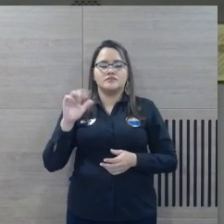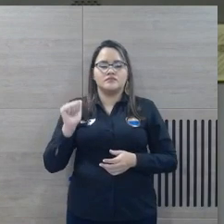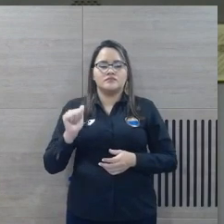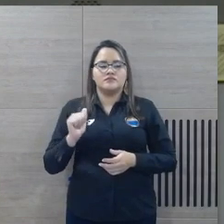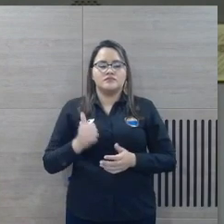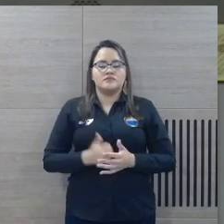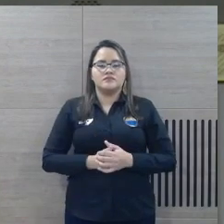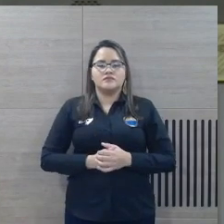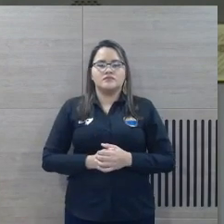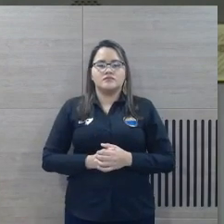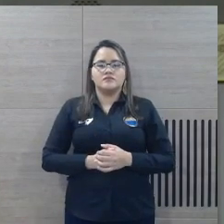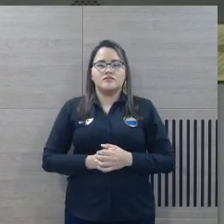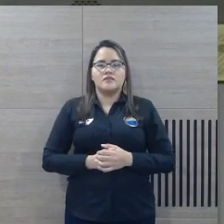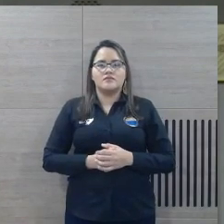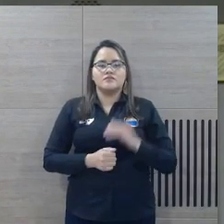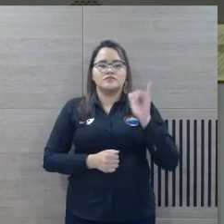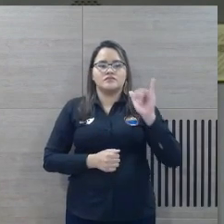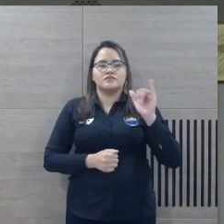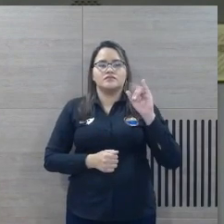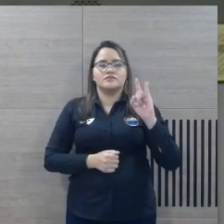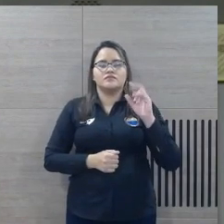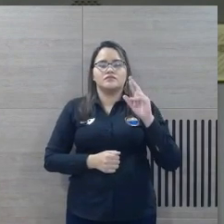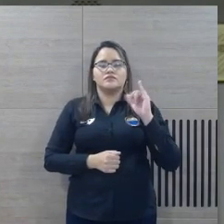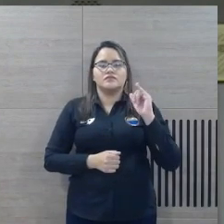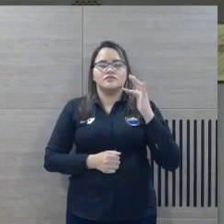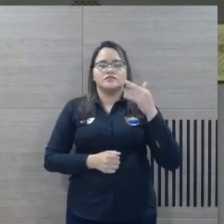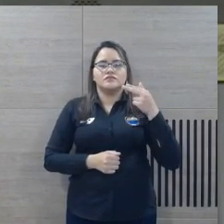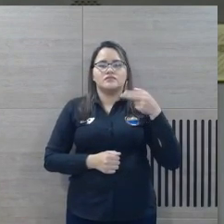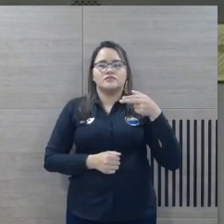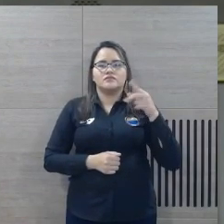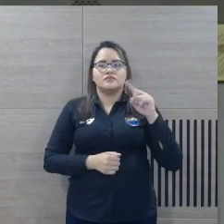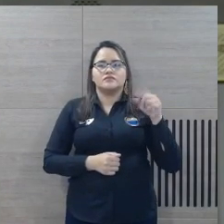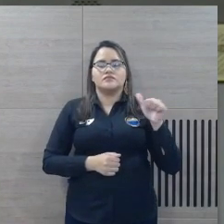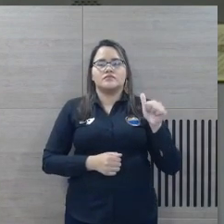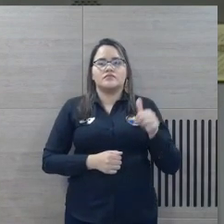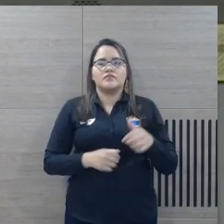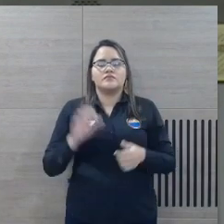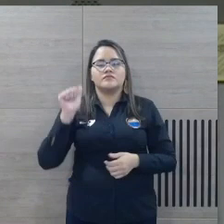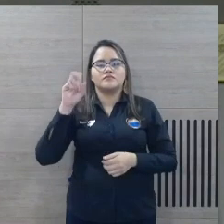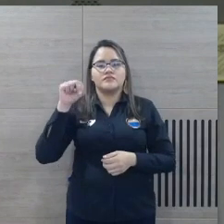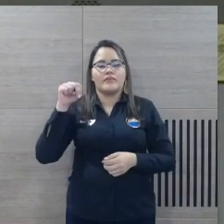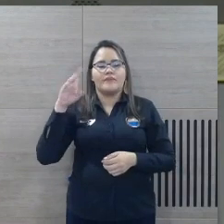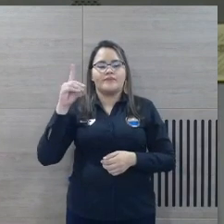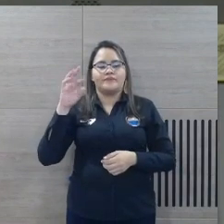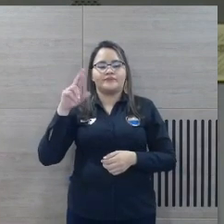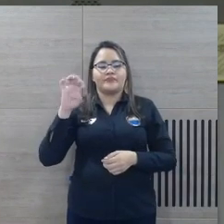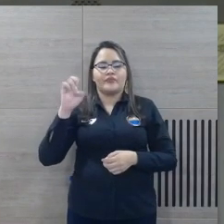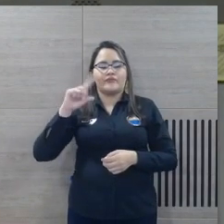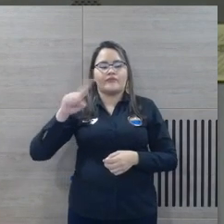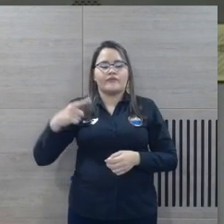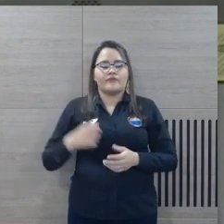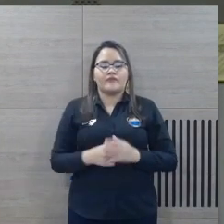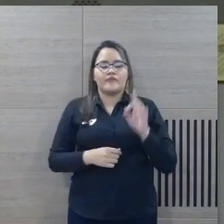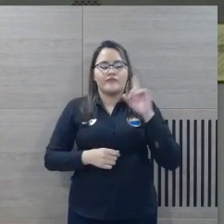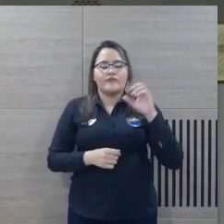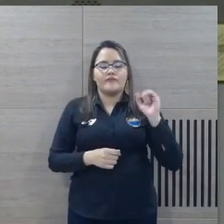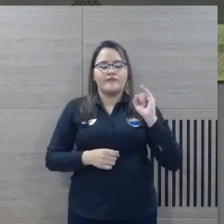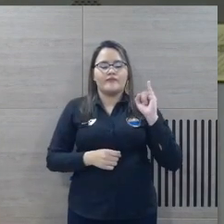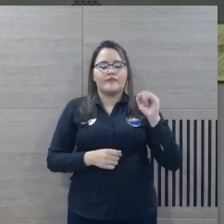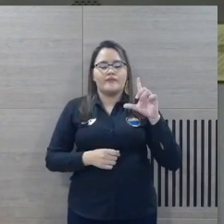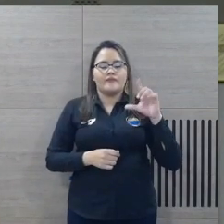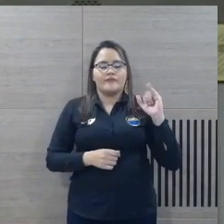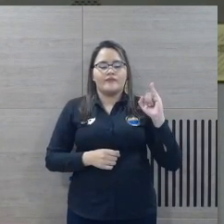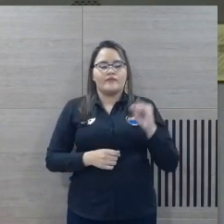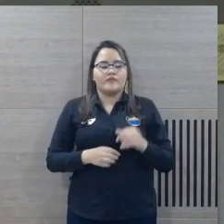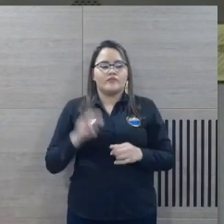Wisman. Andrés Felipe Vanegas Moreno. Saily Karina Jiménez Beltrán. Mateo Eduardo Ordóñez Guerra.